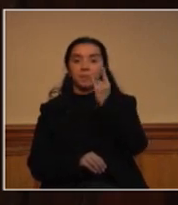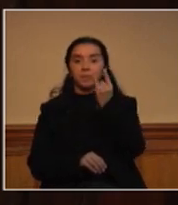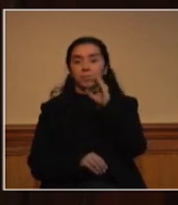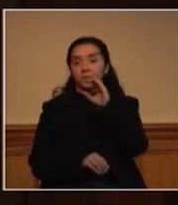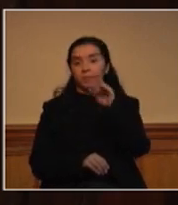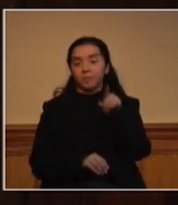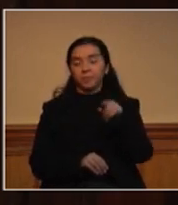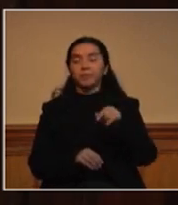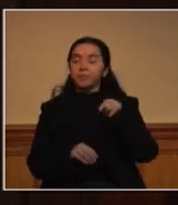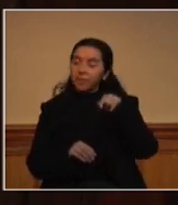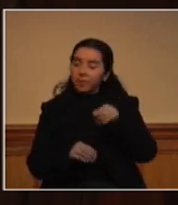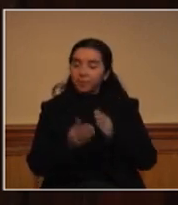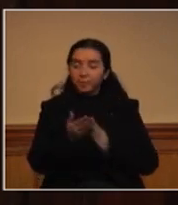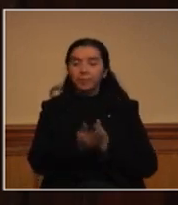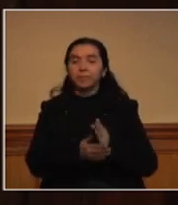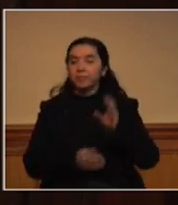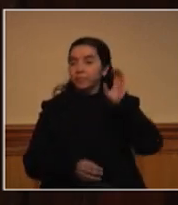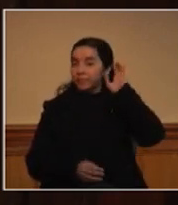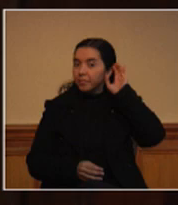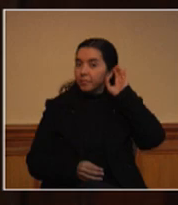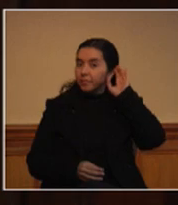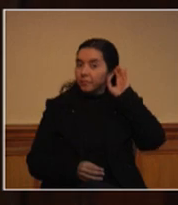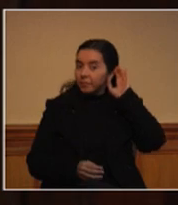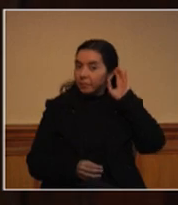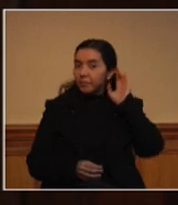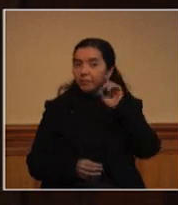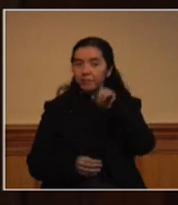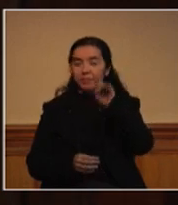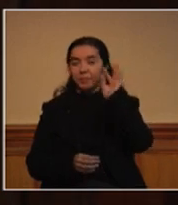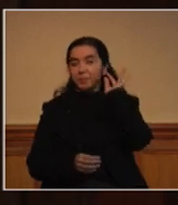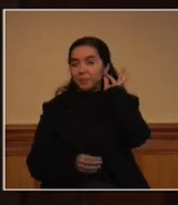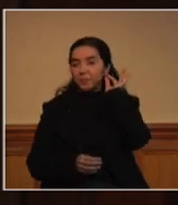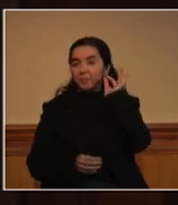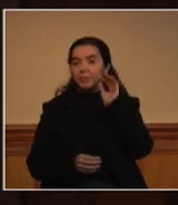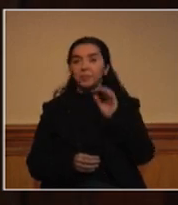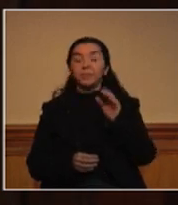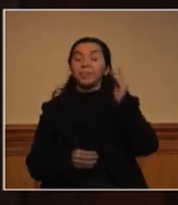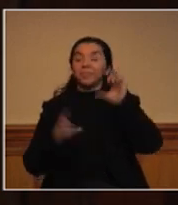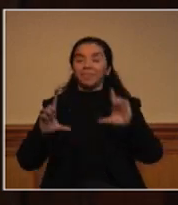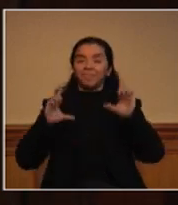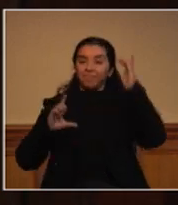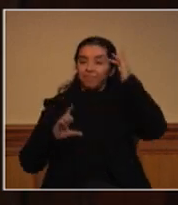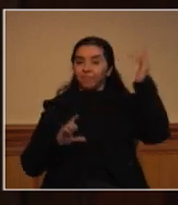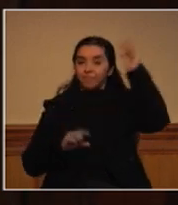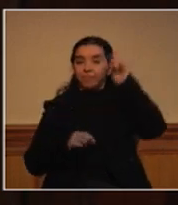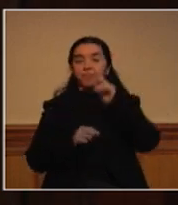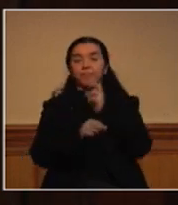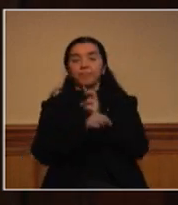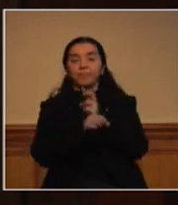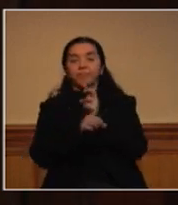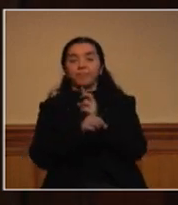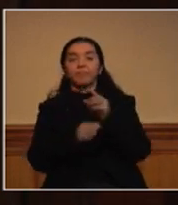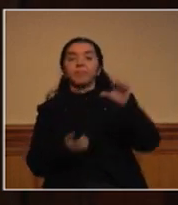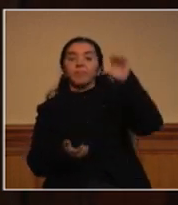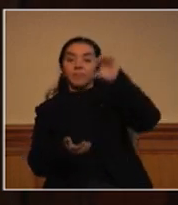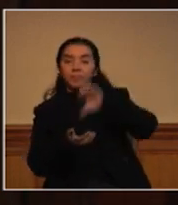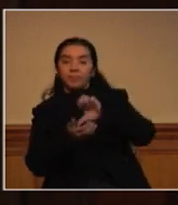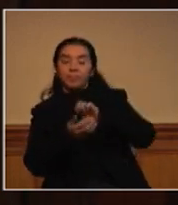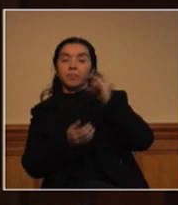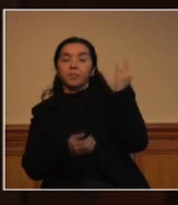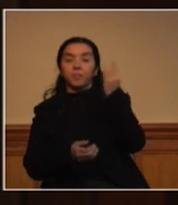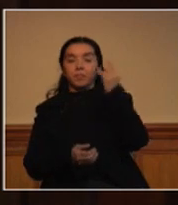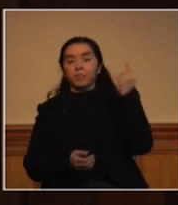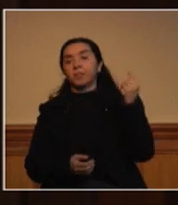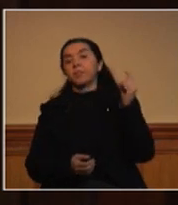clase magistral de la profesora Candelaria Invernón, doctora en pedagogía y profesora en el Centro Universitario La Salle de la